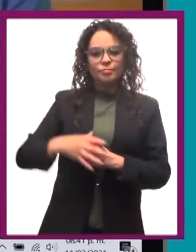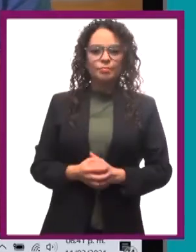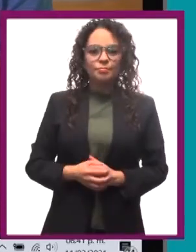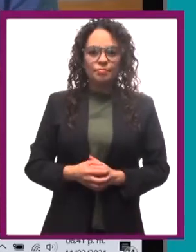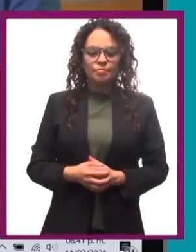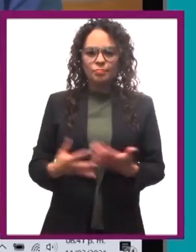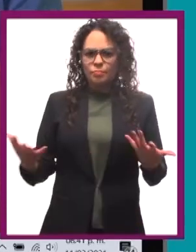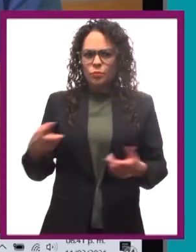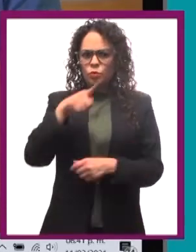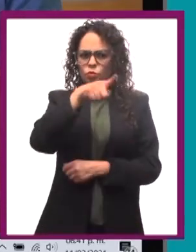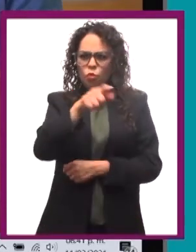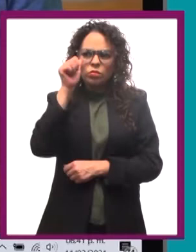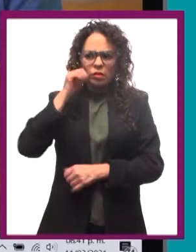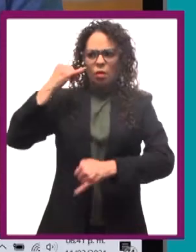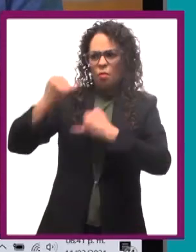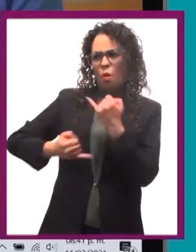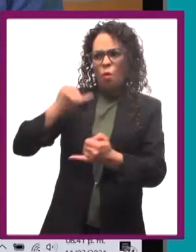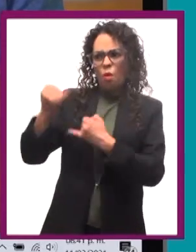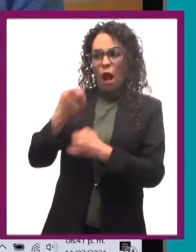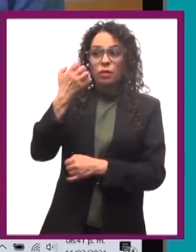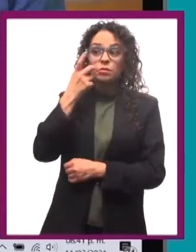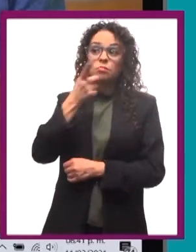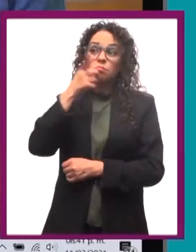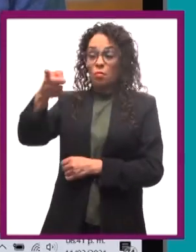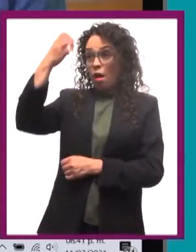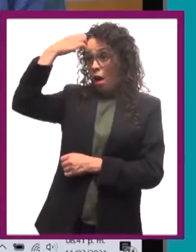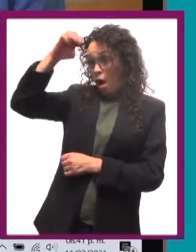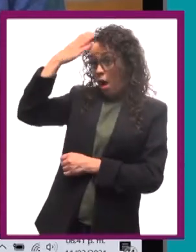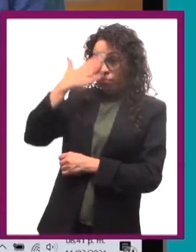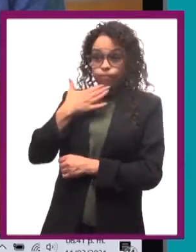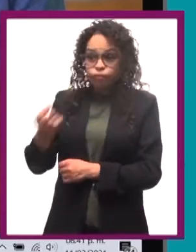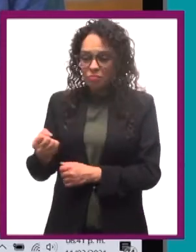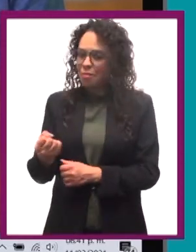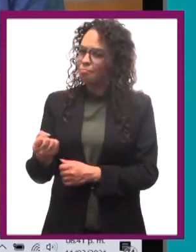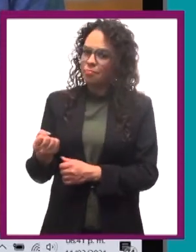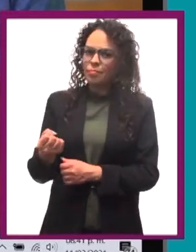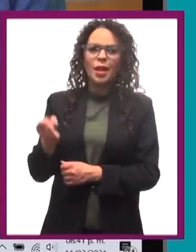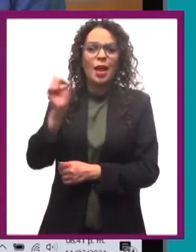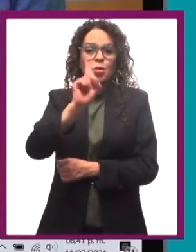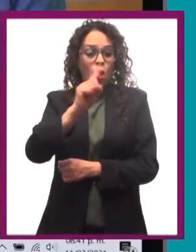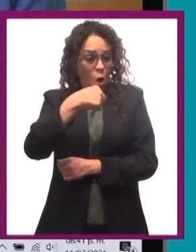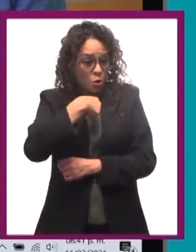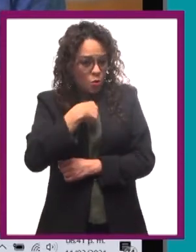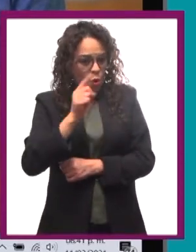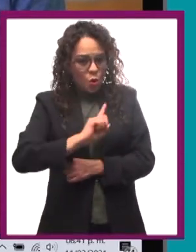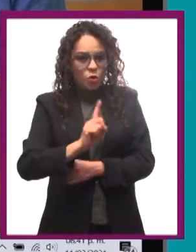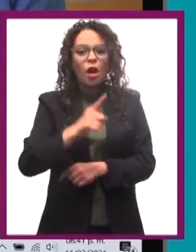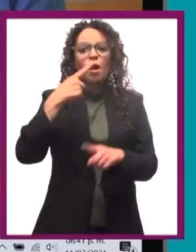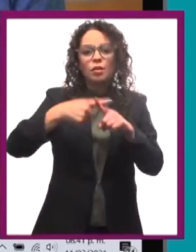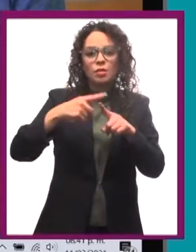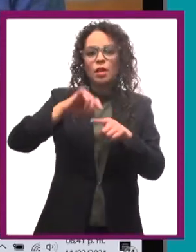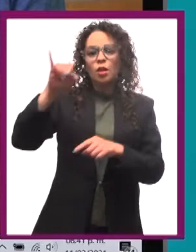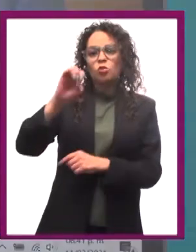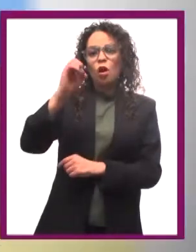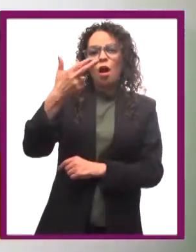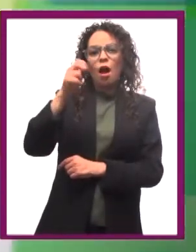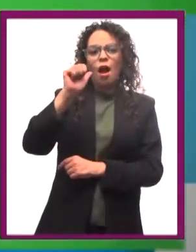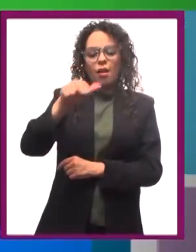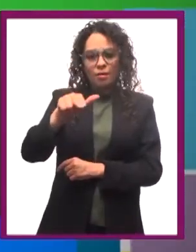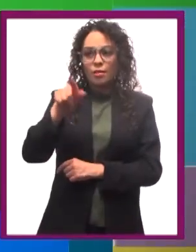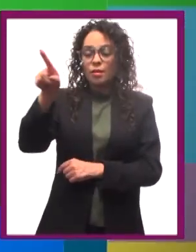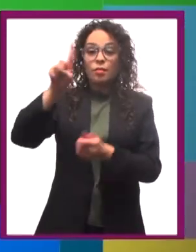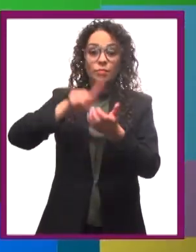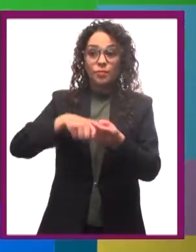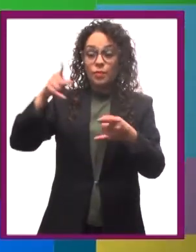experto. Que te la pases jugando, Hugo, no te hace un experto. No me refiero a mí, me refiero a